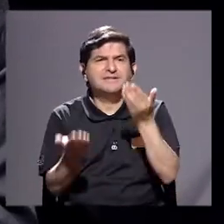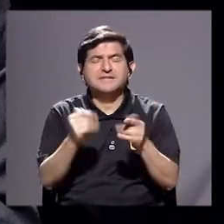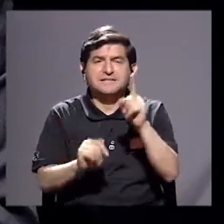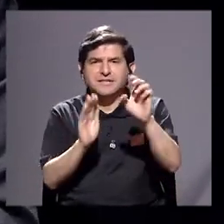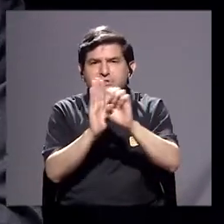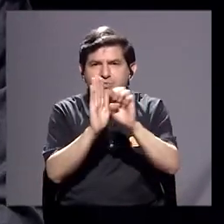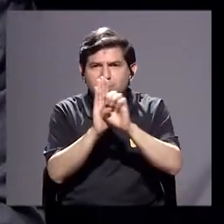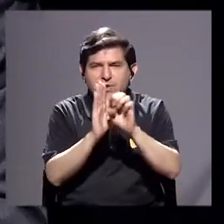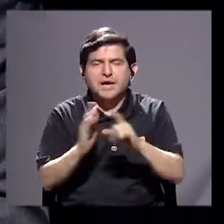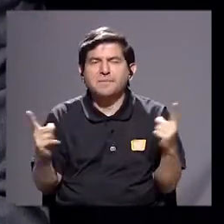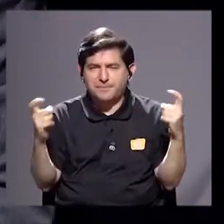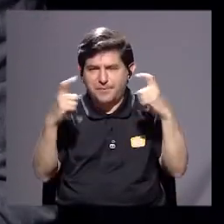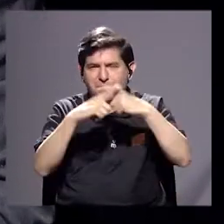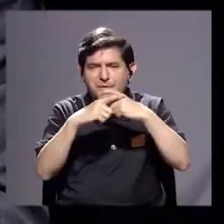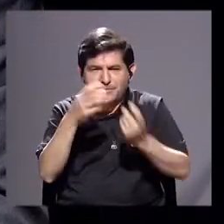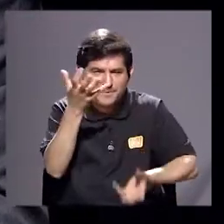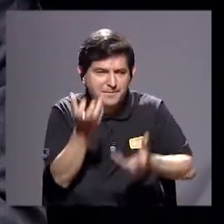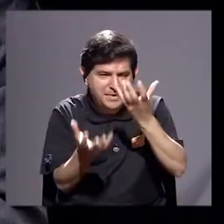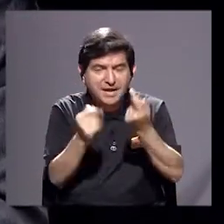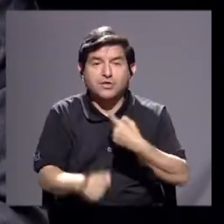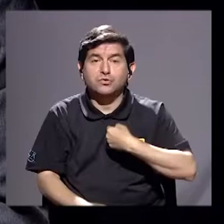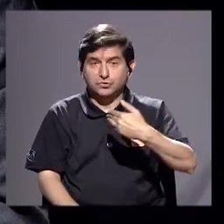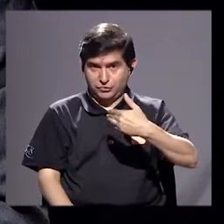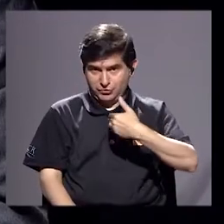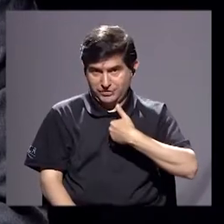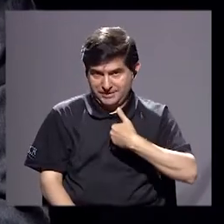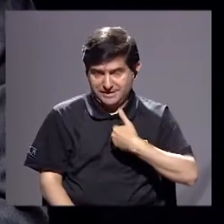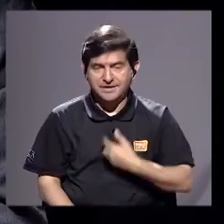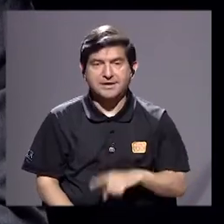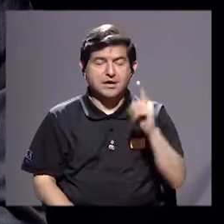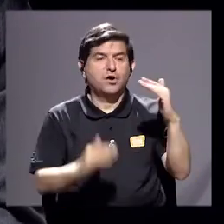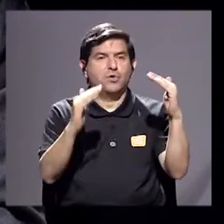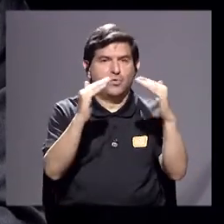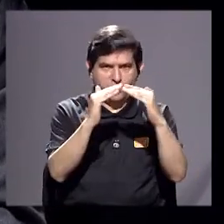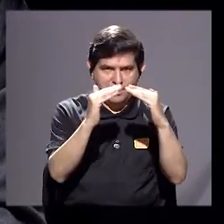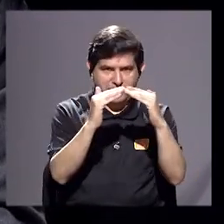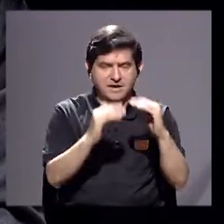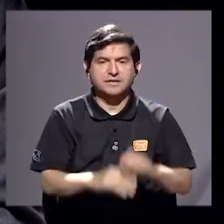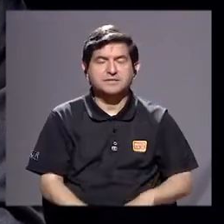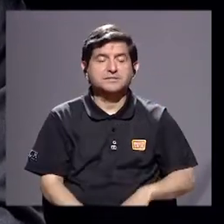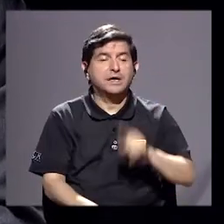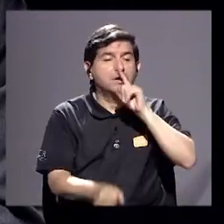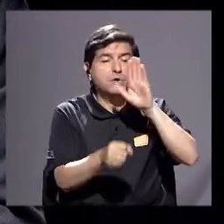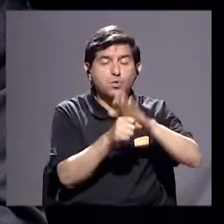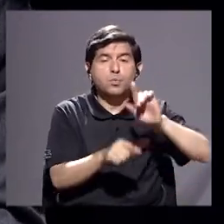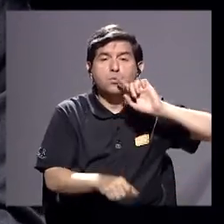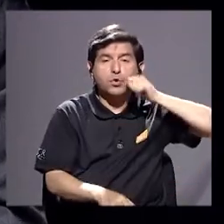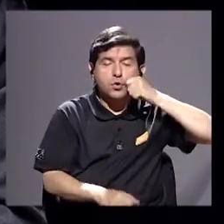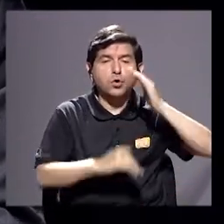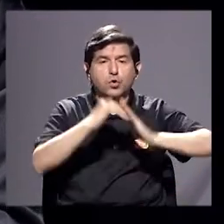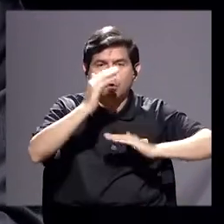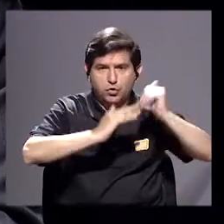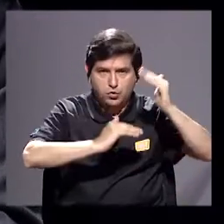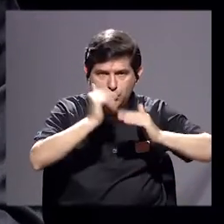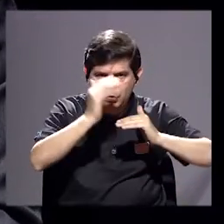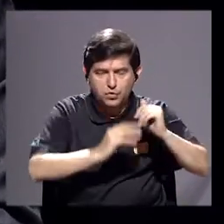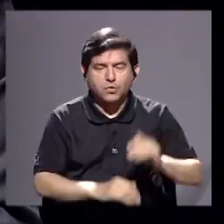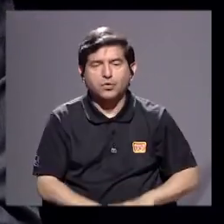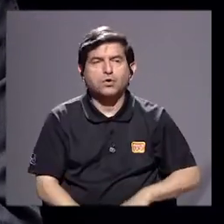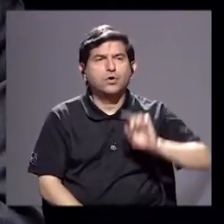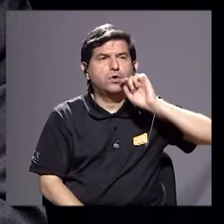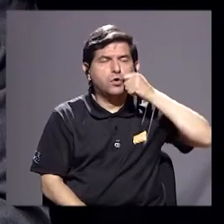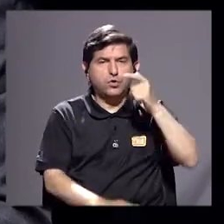medio complicado del incendio si yo tengo una casa que cumple con los códigos de construcción con los códigos de